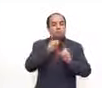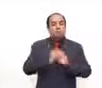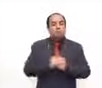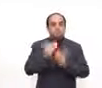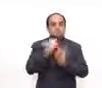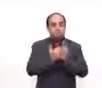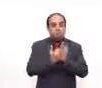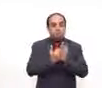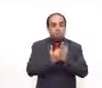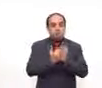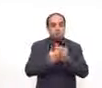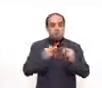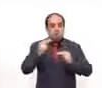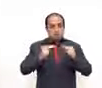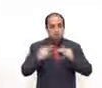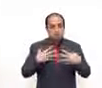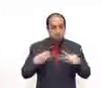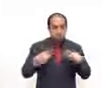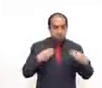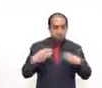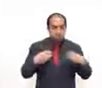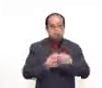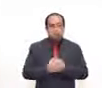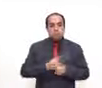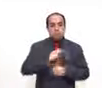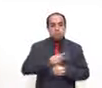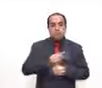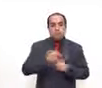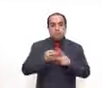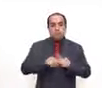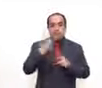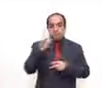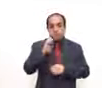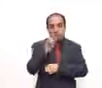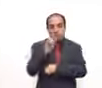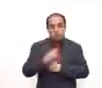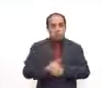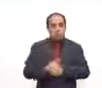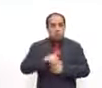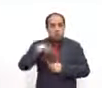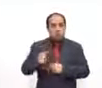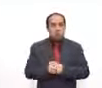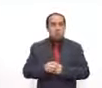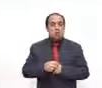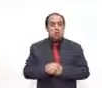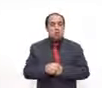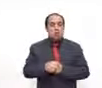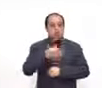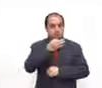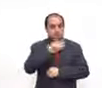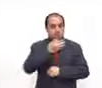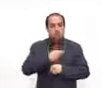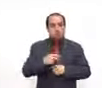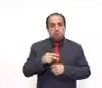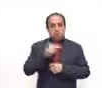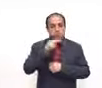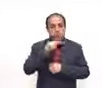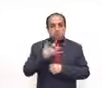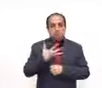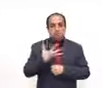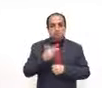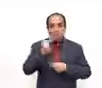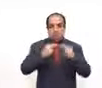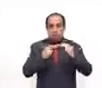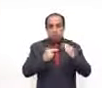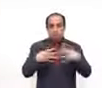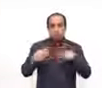la tasa de reproducción del virus a partir del 2 de enero, posterior a las fiestas navideñas, y estar abajo de 1, es decir, estar teniendo una tasa de contagios a la